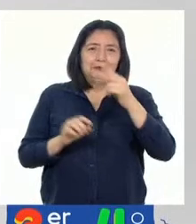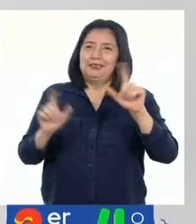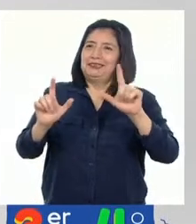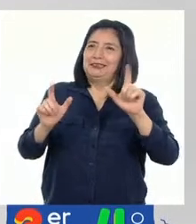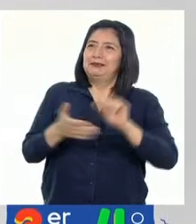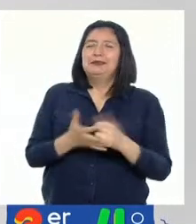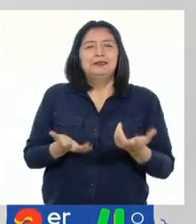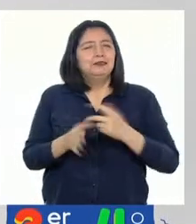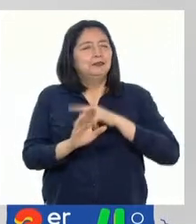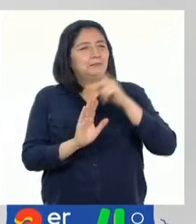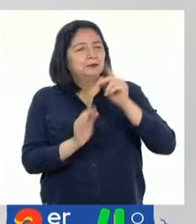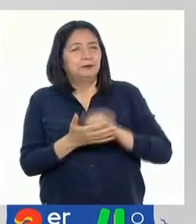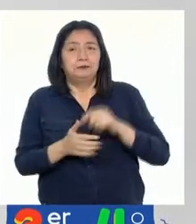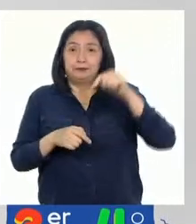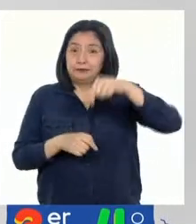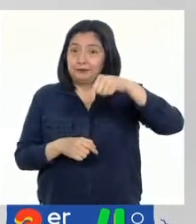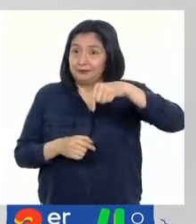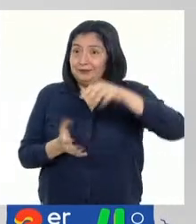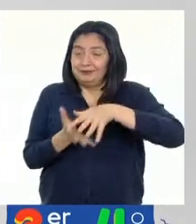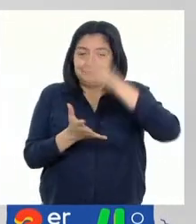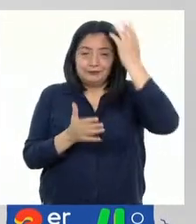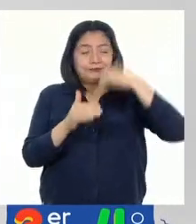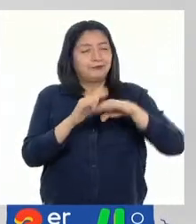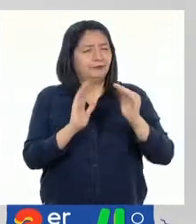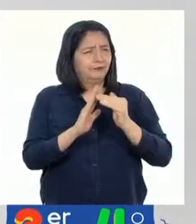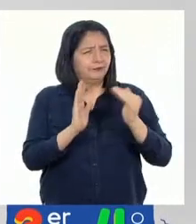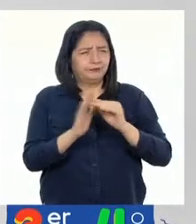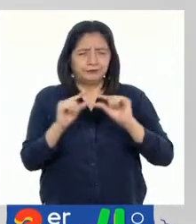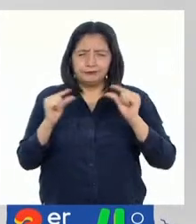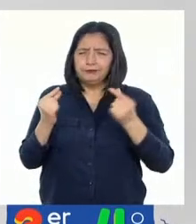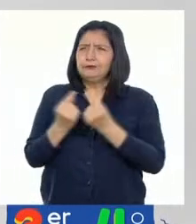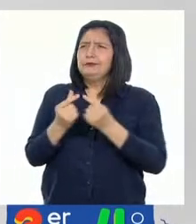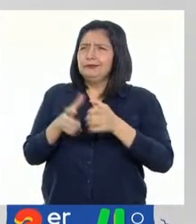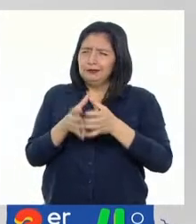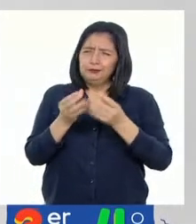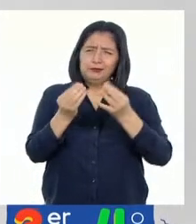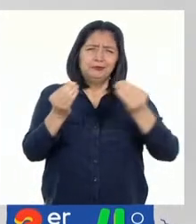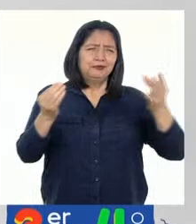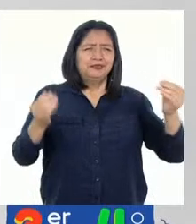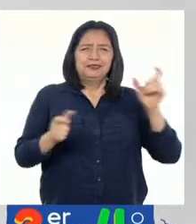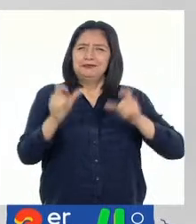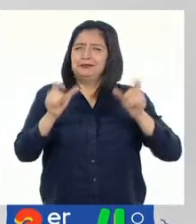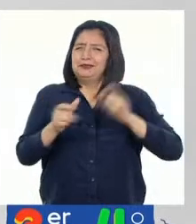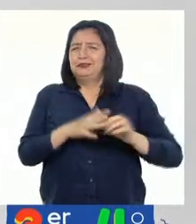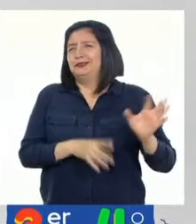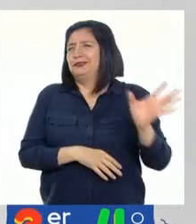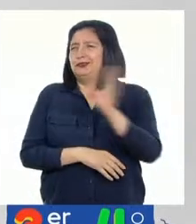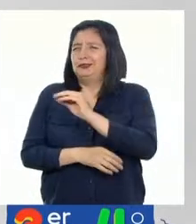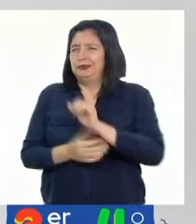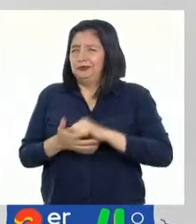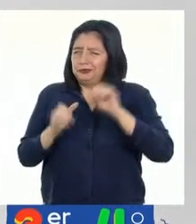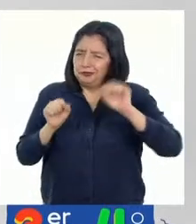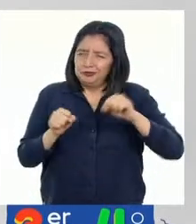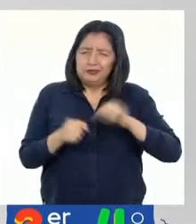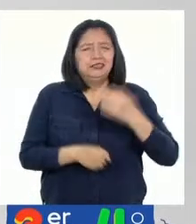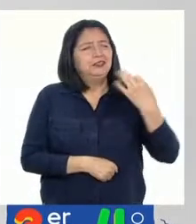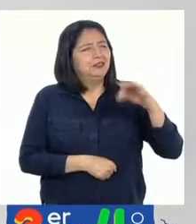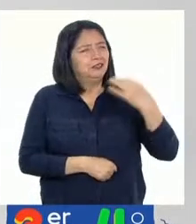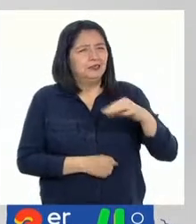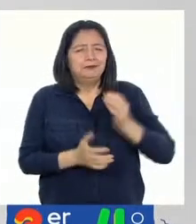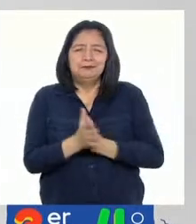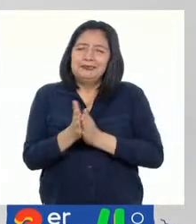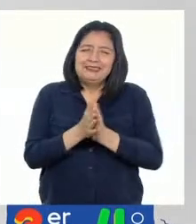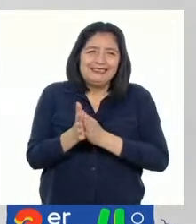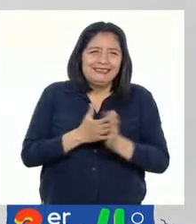nuestro programa. Ya saben que aquí en Aprendo en Casa somos un grupo muy grande de personas y todas y todos estábamos siempre